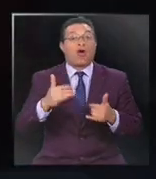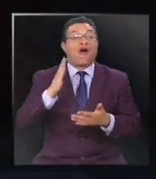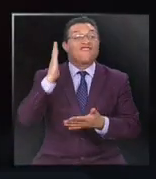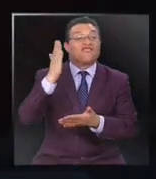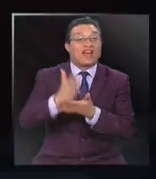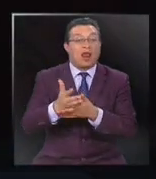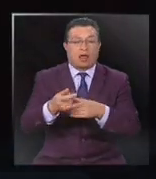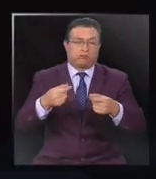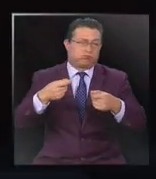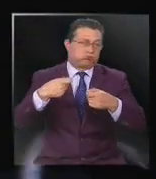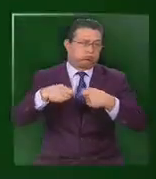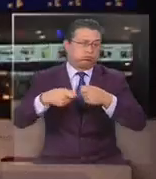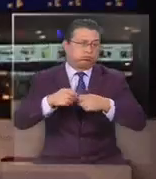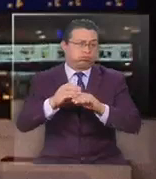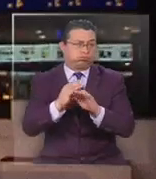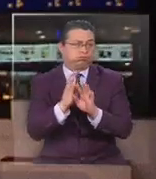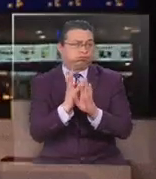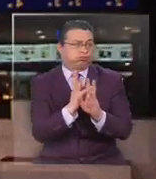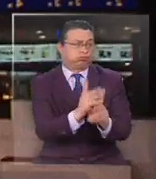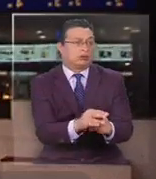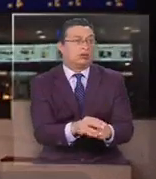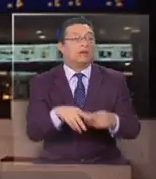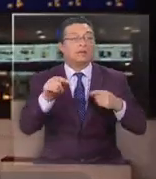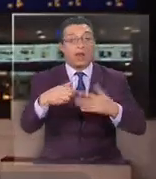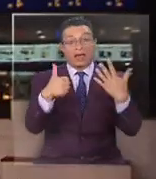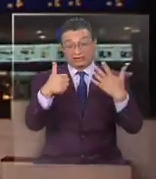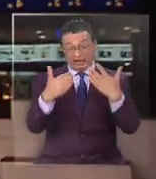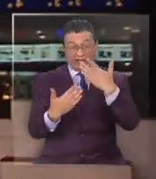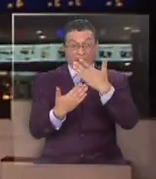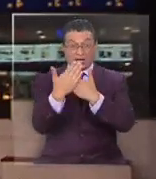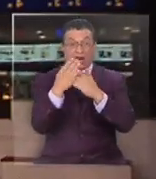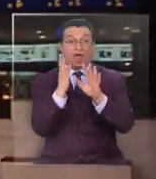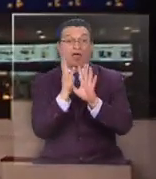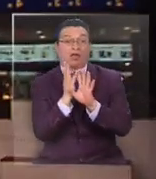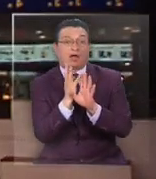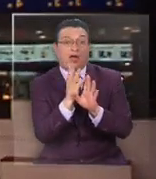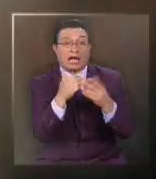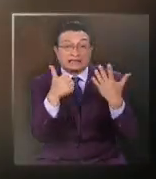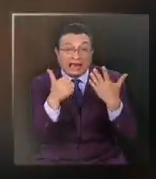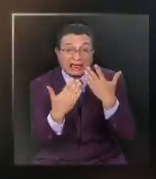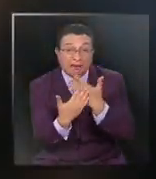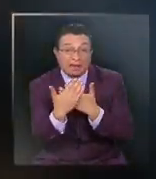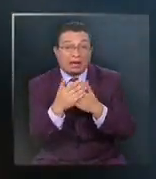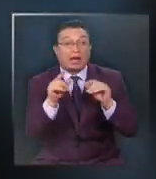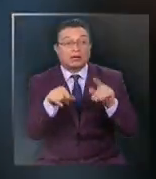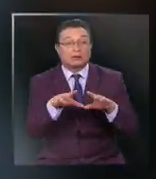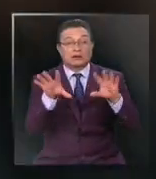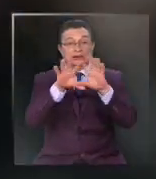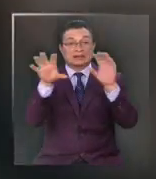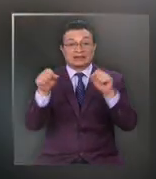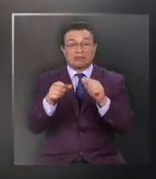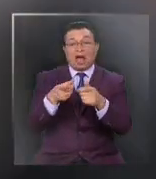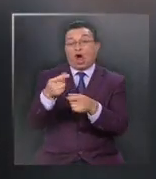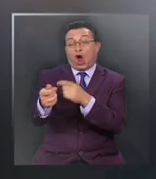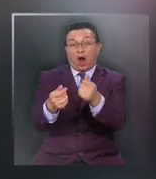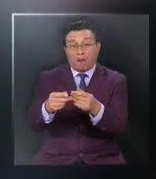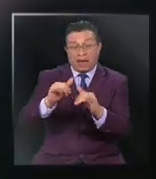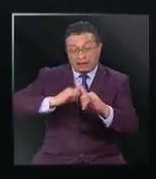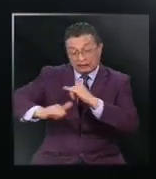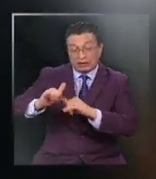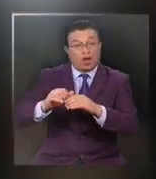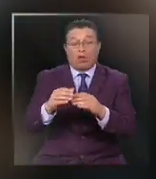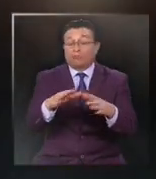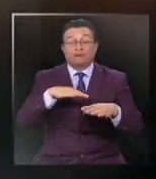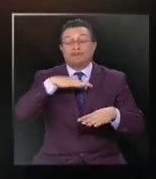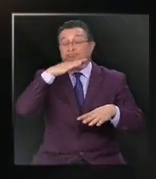masas. Ya había gente a las 6 de la mañana fuera de los cines esperando. Los sistemas, las plataformas digitales colapsaron, así que la verdad